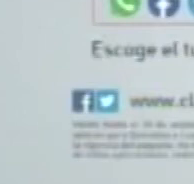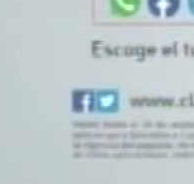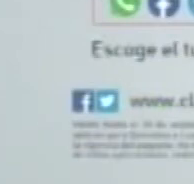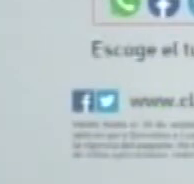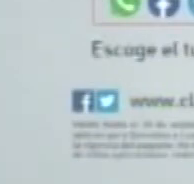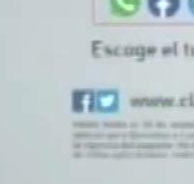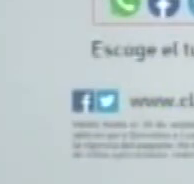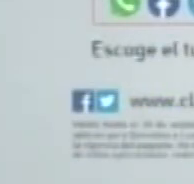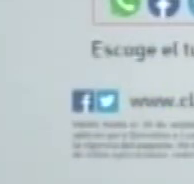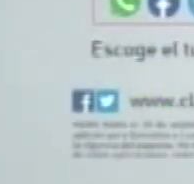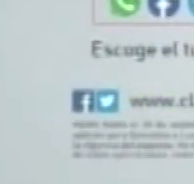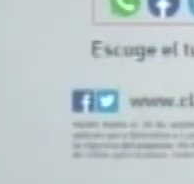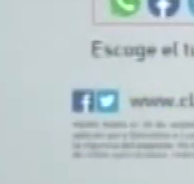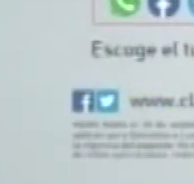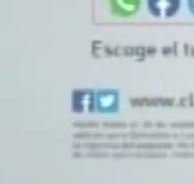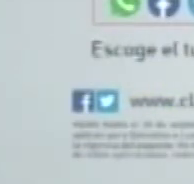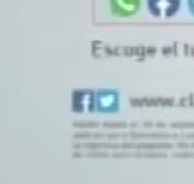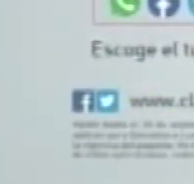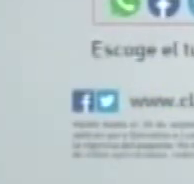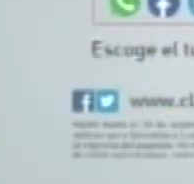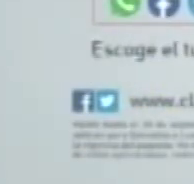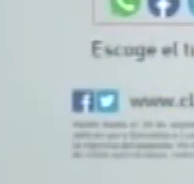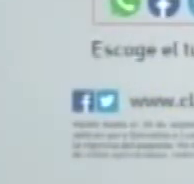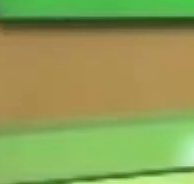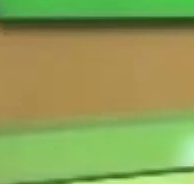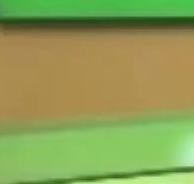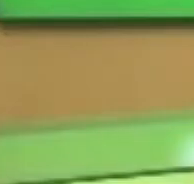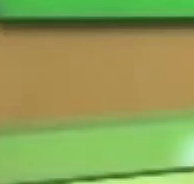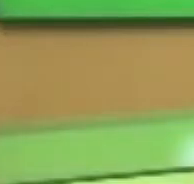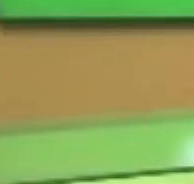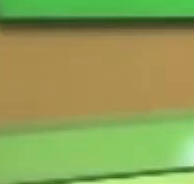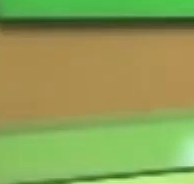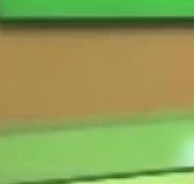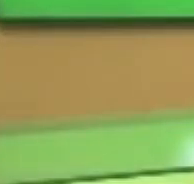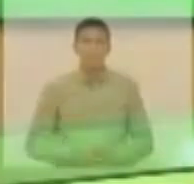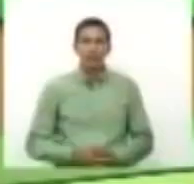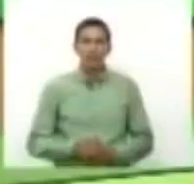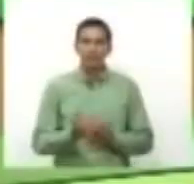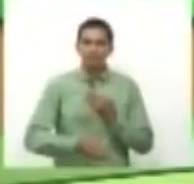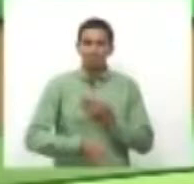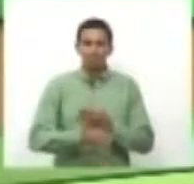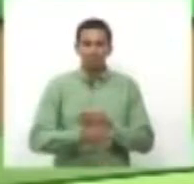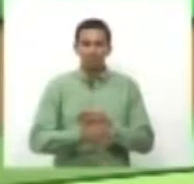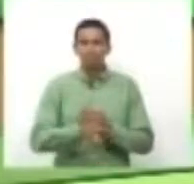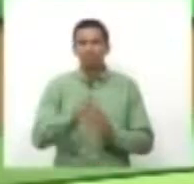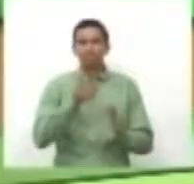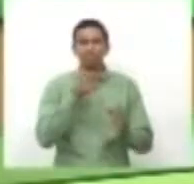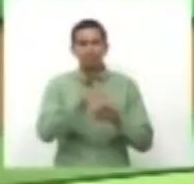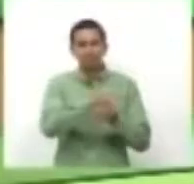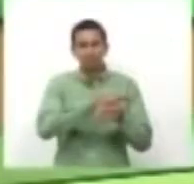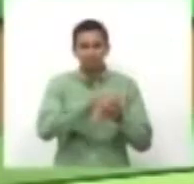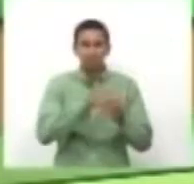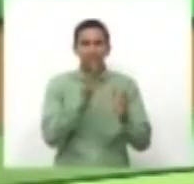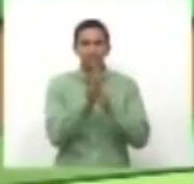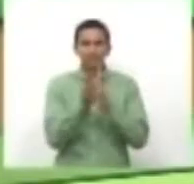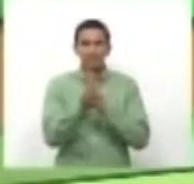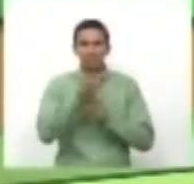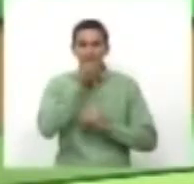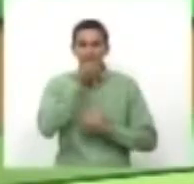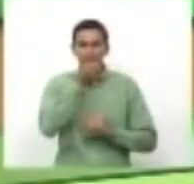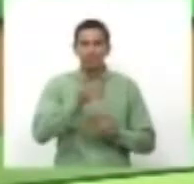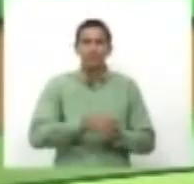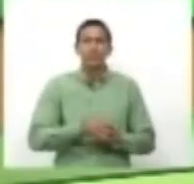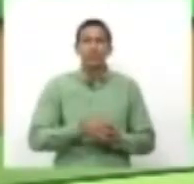tienen chat de WhatsApp, Facebook y Twitter ilimitado. Continuamos con otros hechos importantes aquí en las noticias.